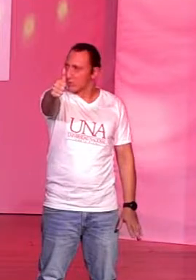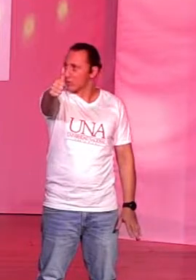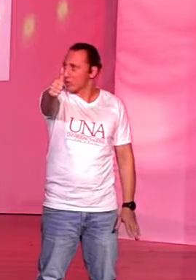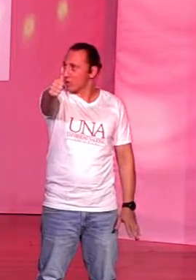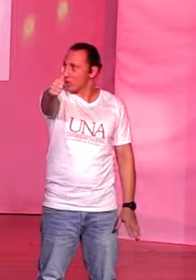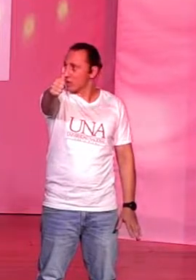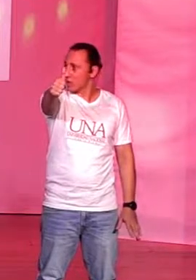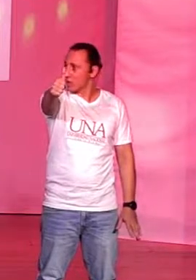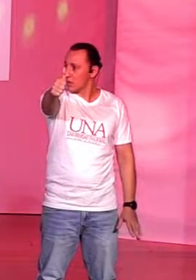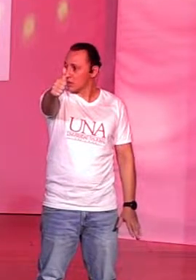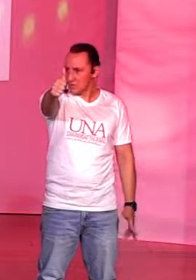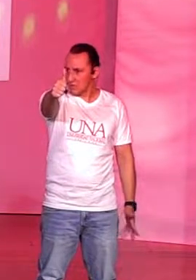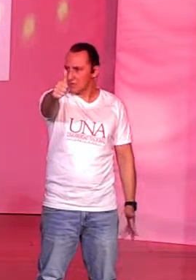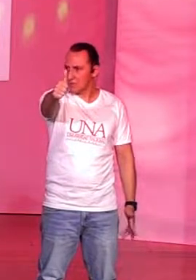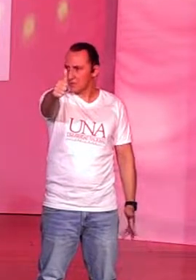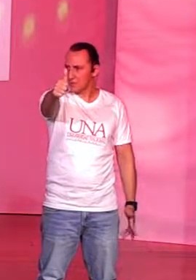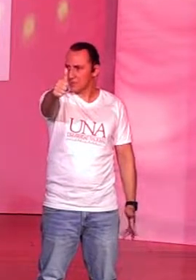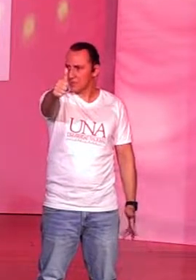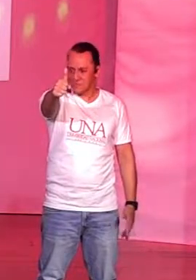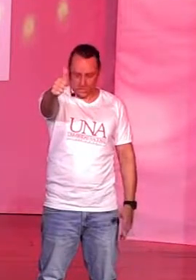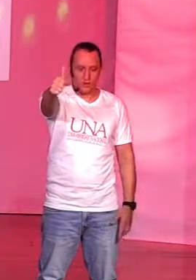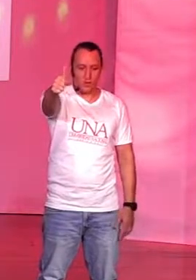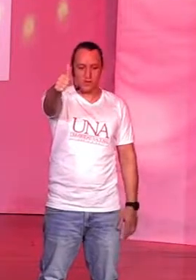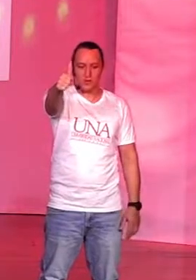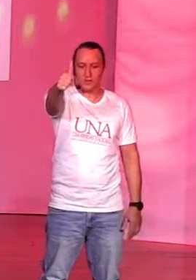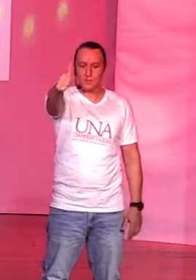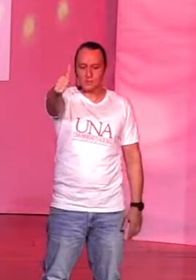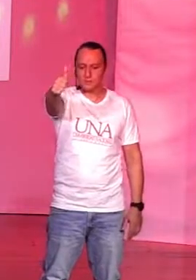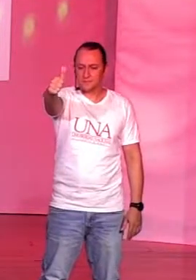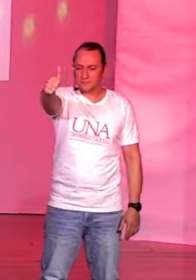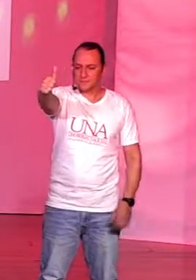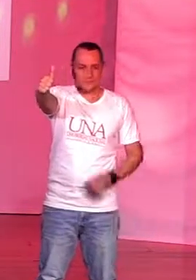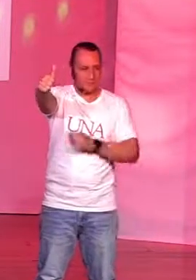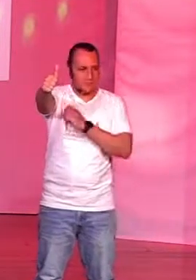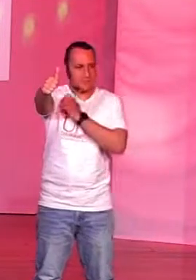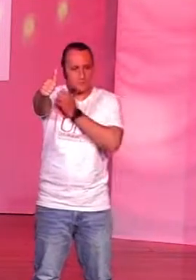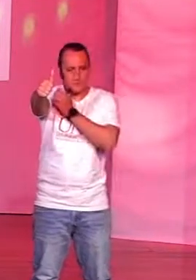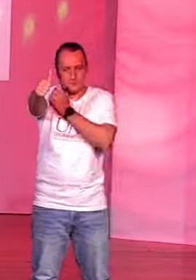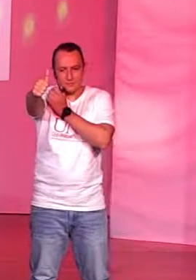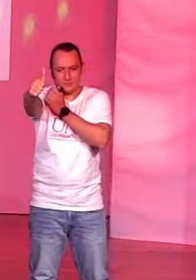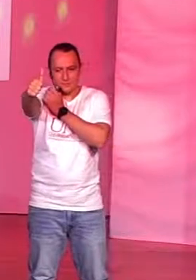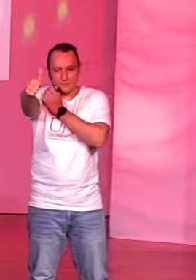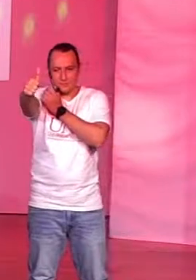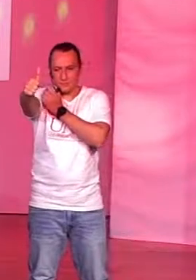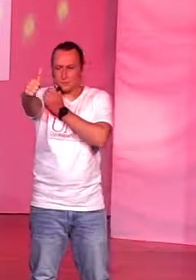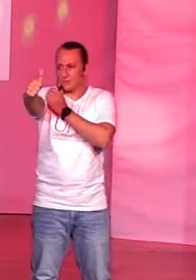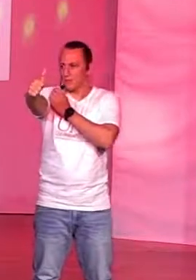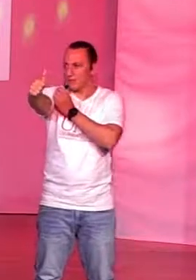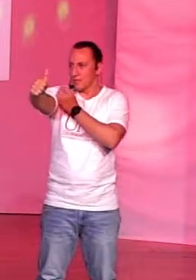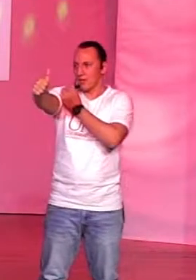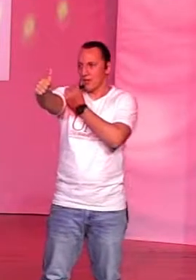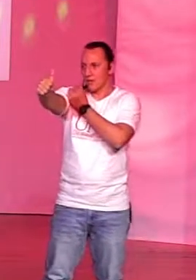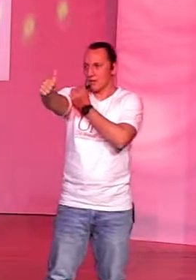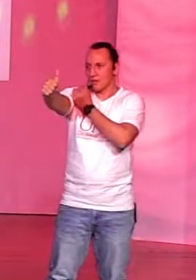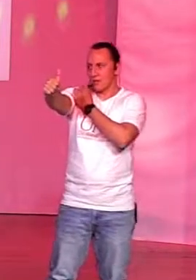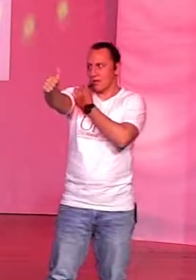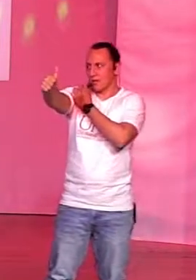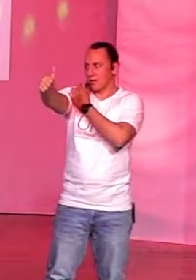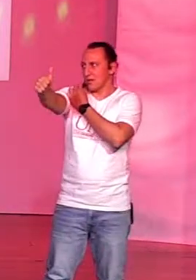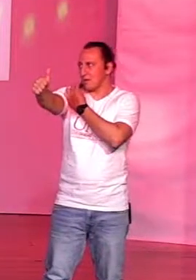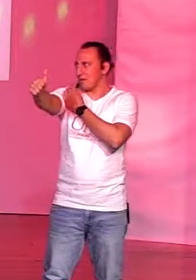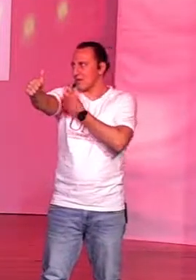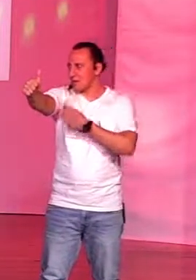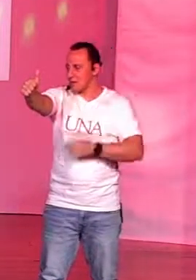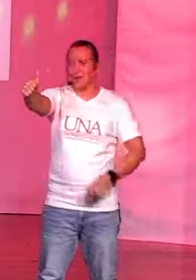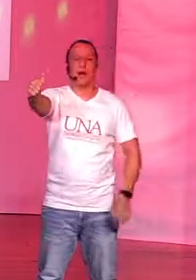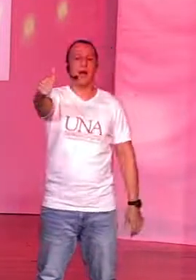¿qué hacemos? Conocemos gente que da lo mejor. Sí, correcto. Que se comprometen a eso. Pero queremos comprometer a estos estudiantes que entran